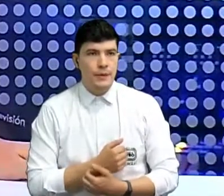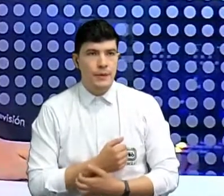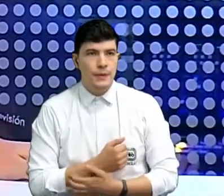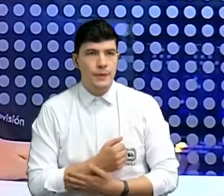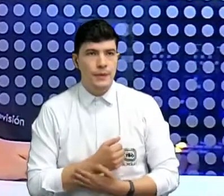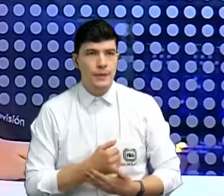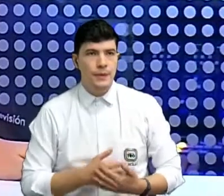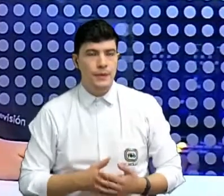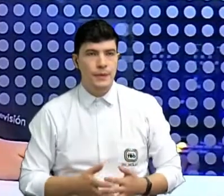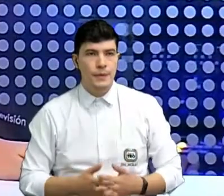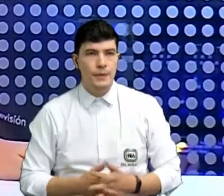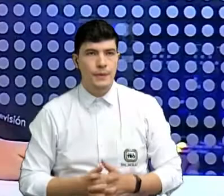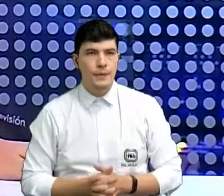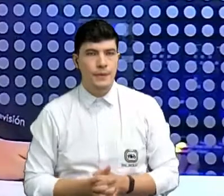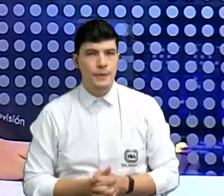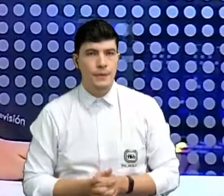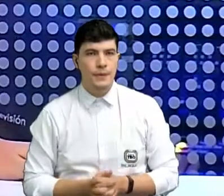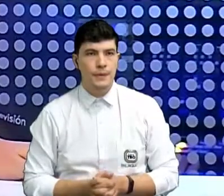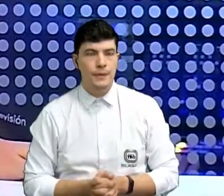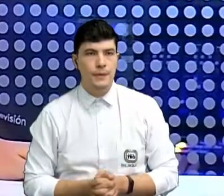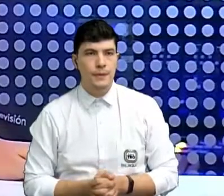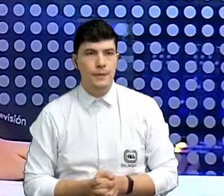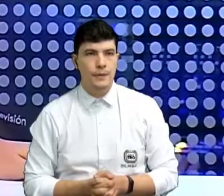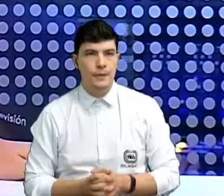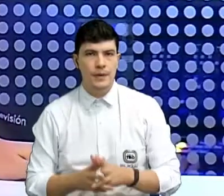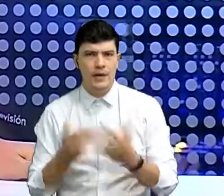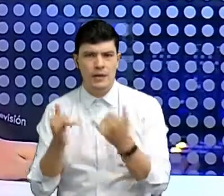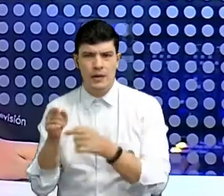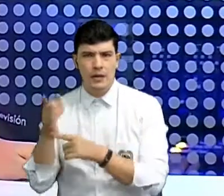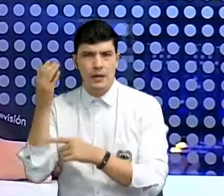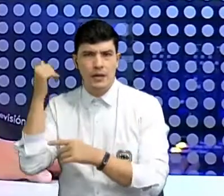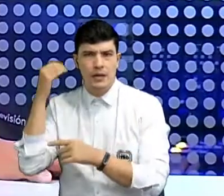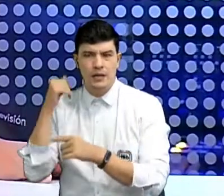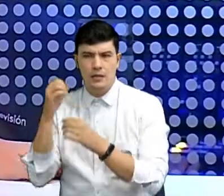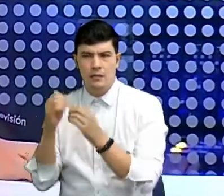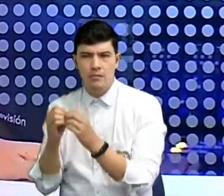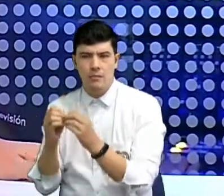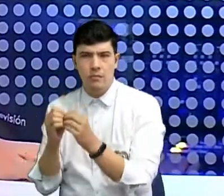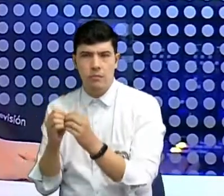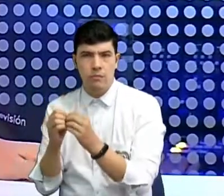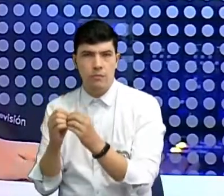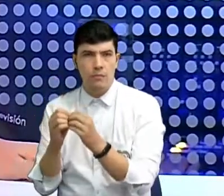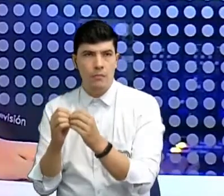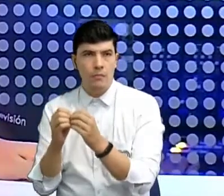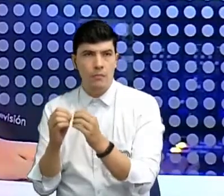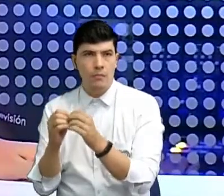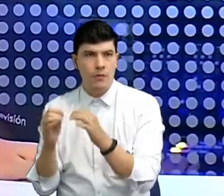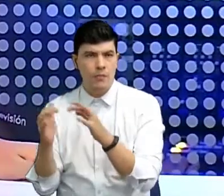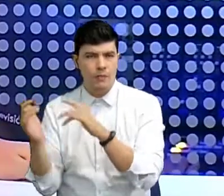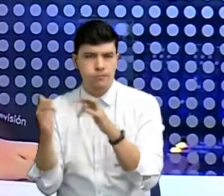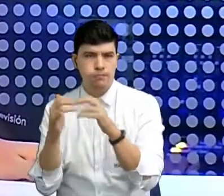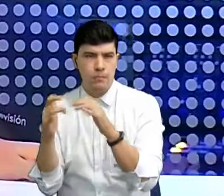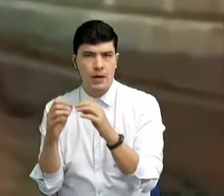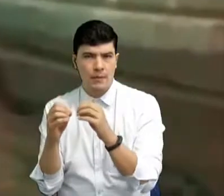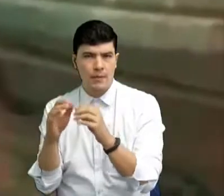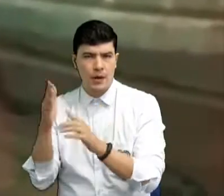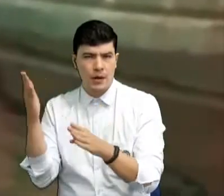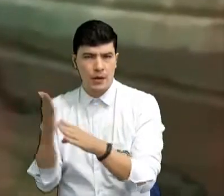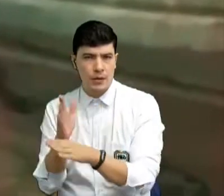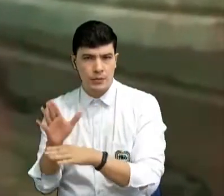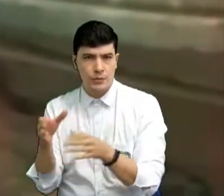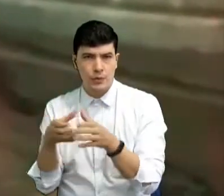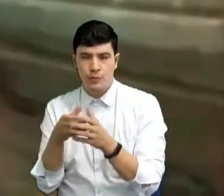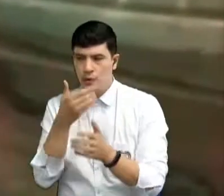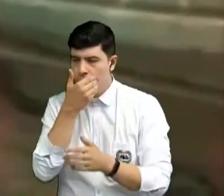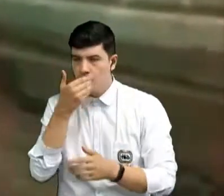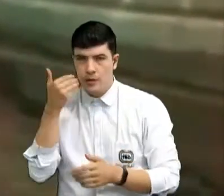autoridades le atribuyen el ataque al Ejército de Liberación Nacional cuando se conmemoran años de su fundación de ese grupo guerrillero. De acuerdo a